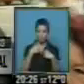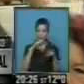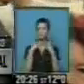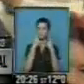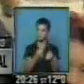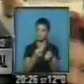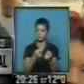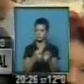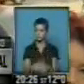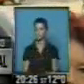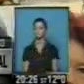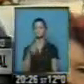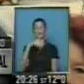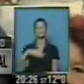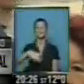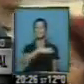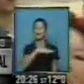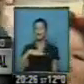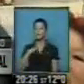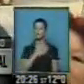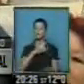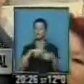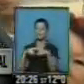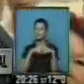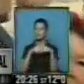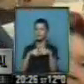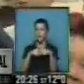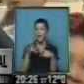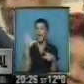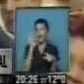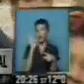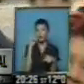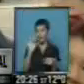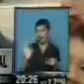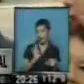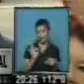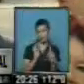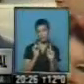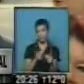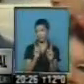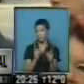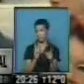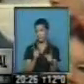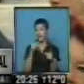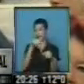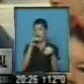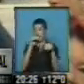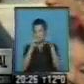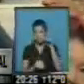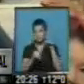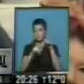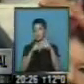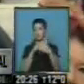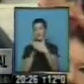Barrio Inta discutiendo algo que ha ocurrido durante estos años, que es una profundización de la desigualdad, la creación de